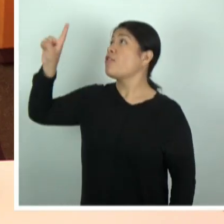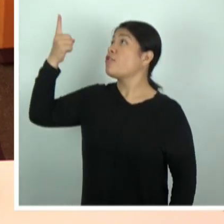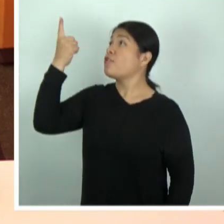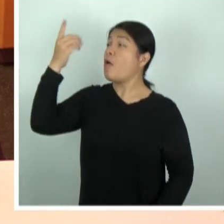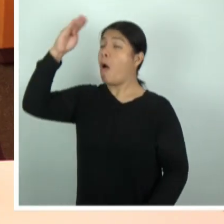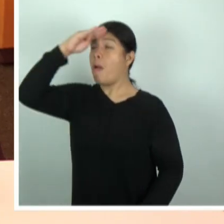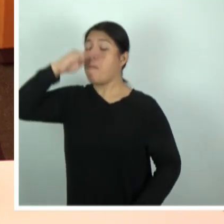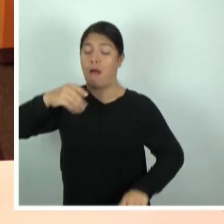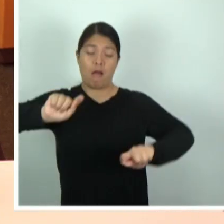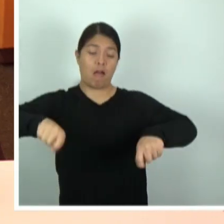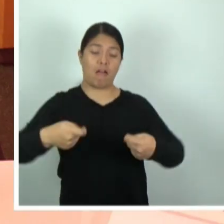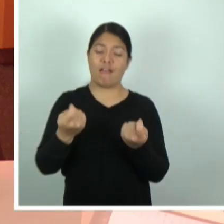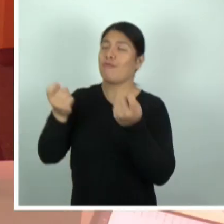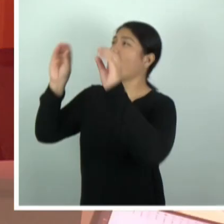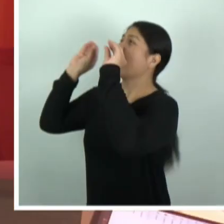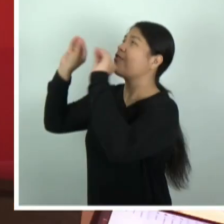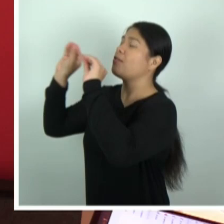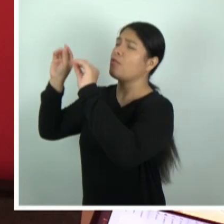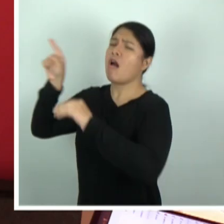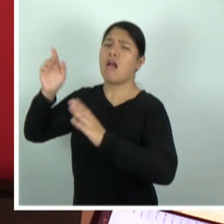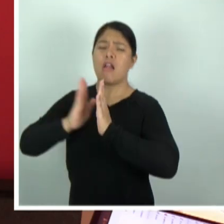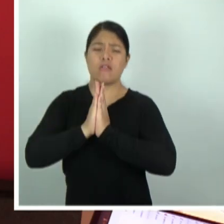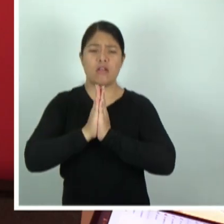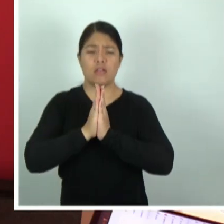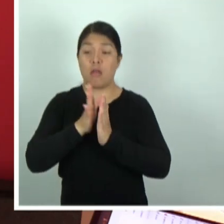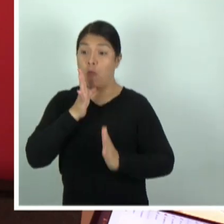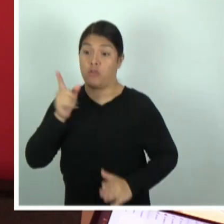Él no es santo por lo que hace, sino por lo que es.